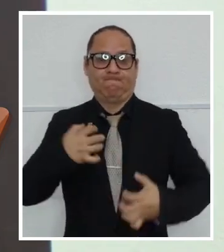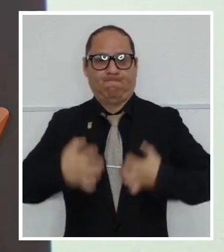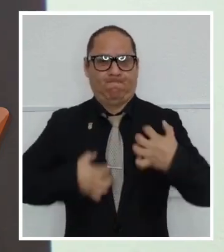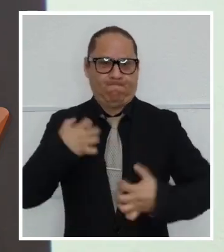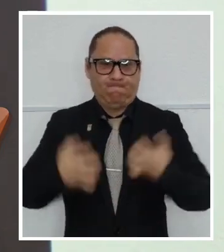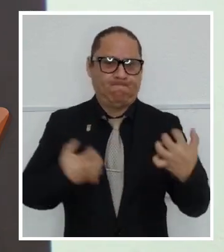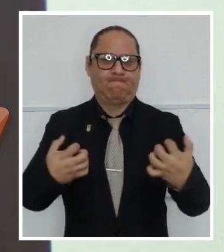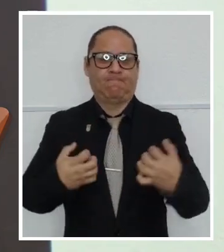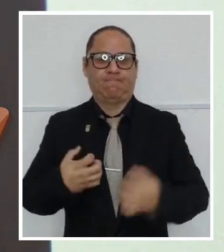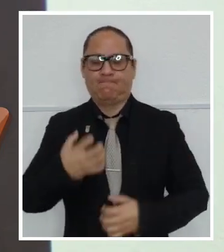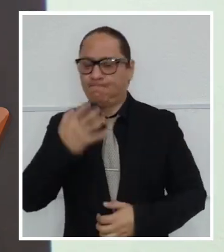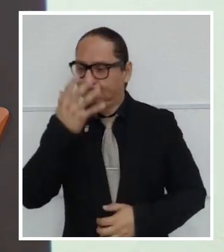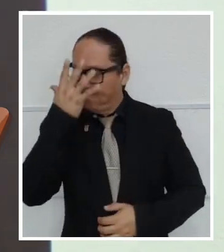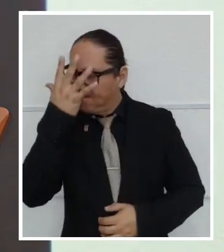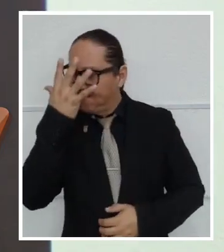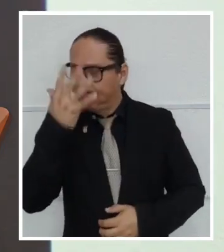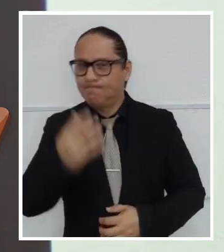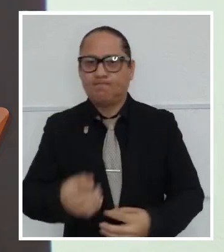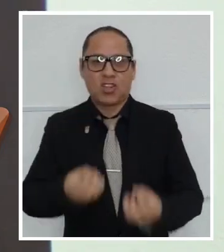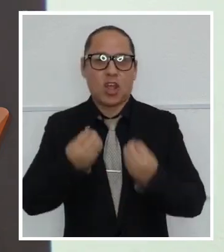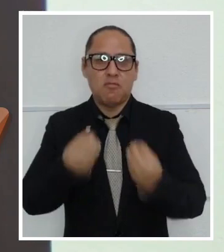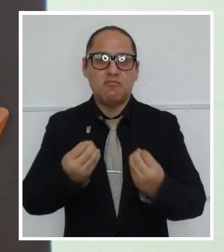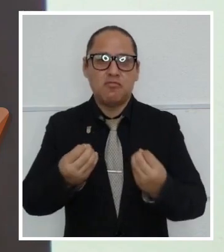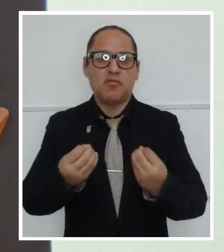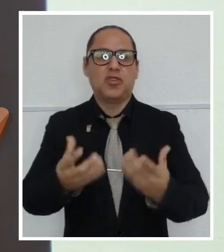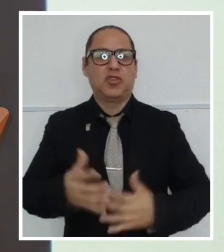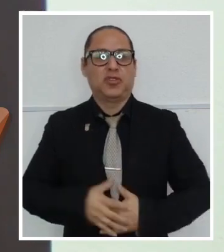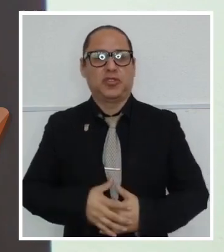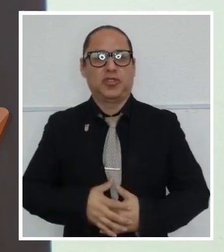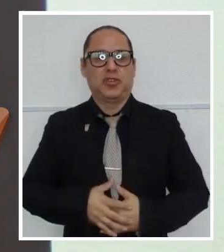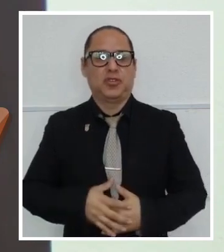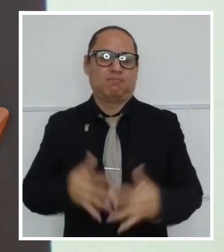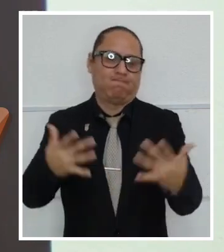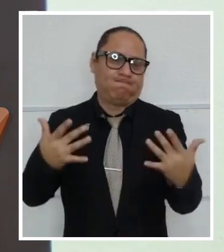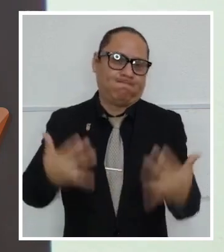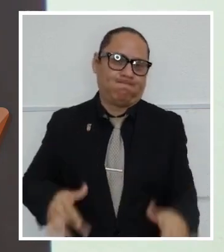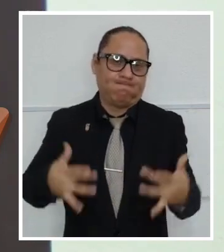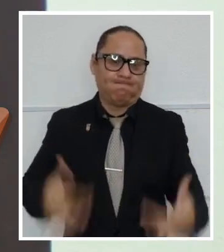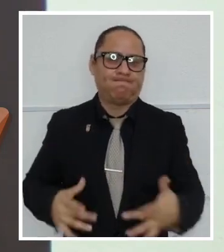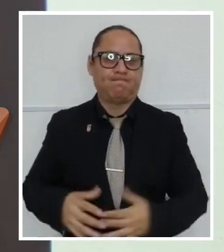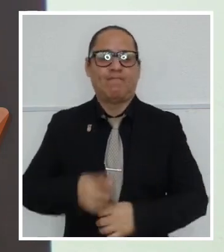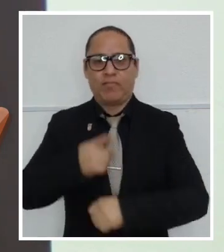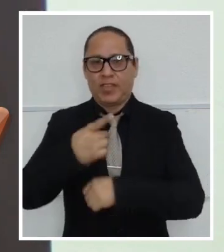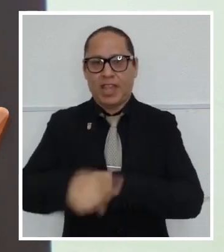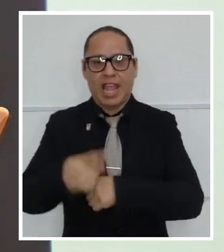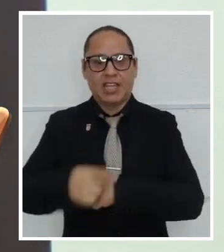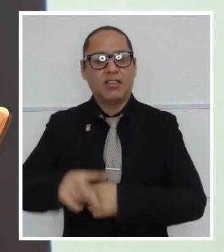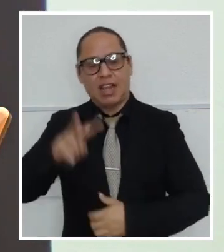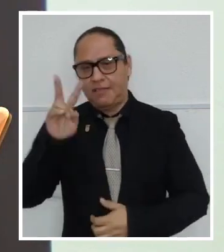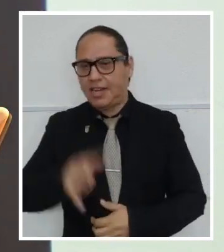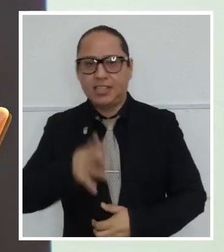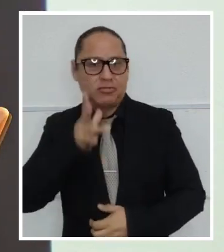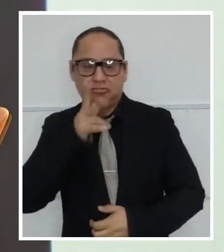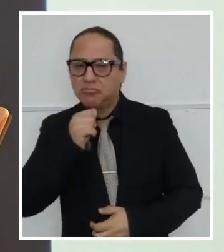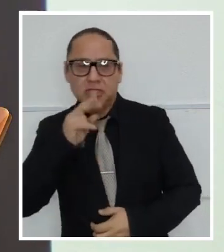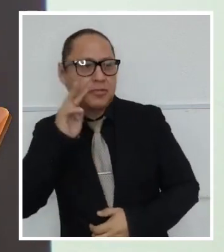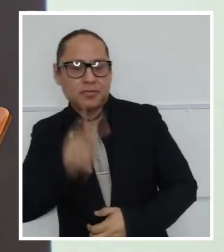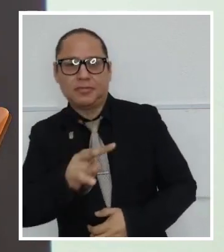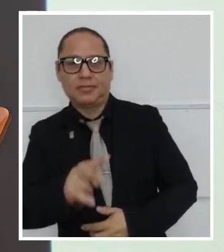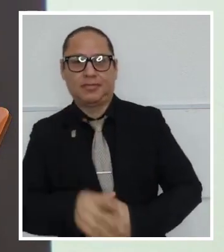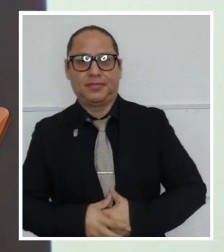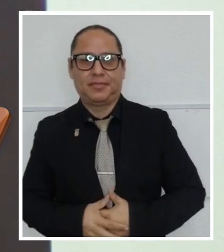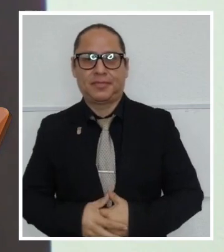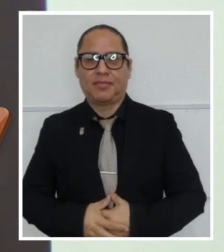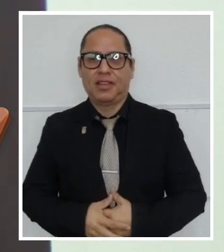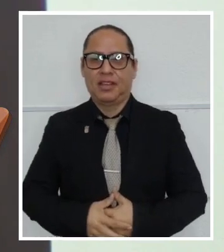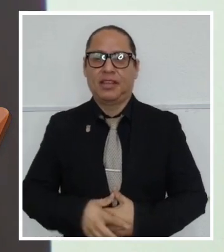la pena y de lo que mucho que lastima el acoso el daño es invisible